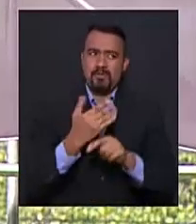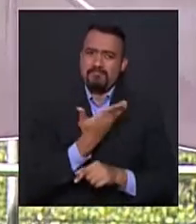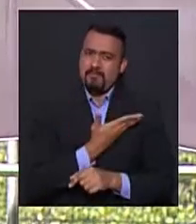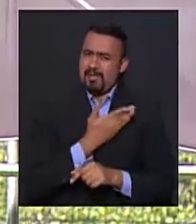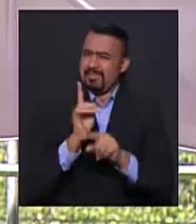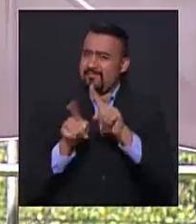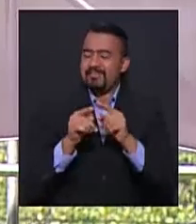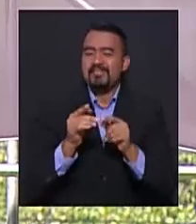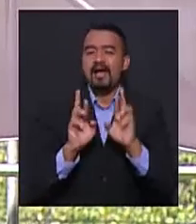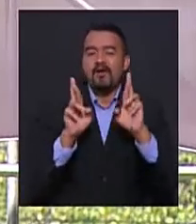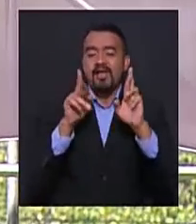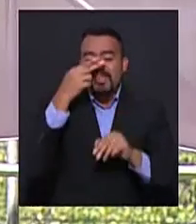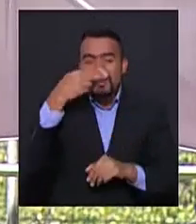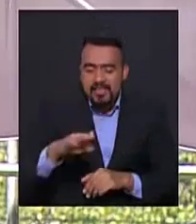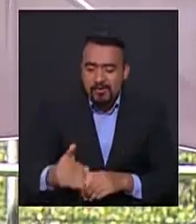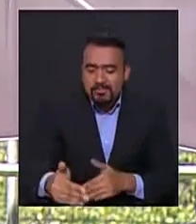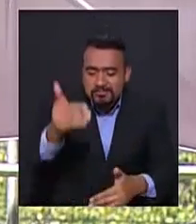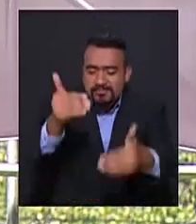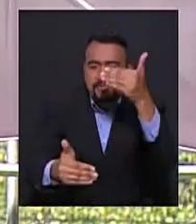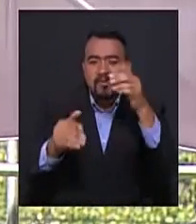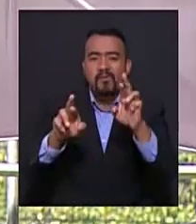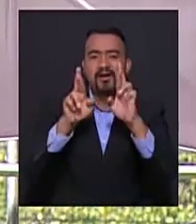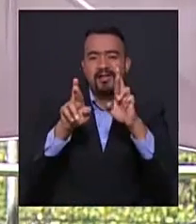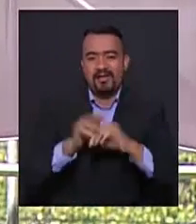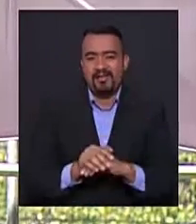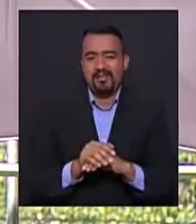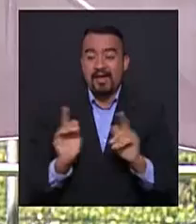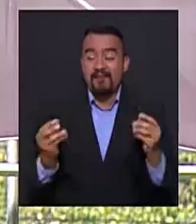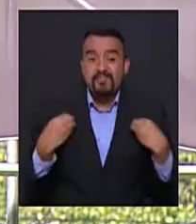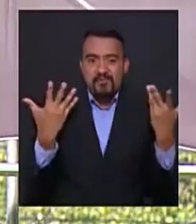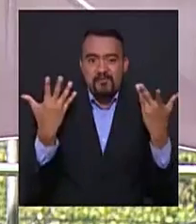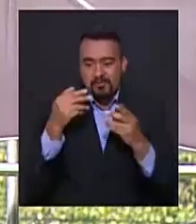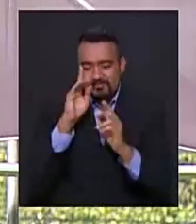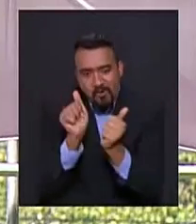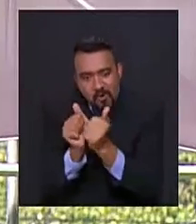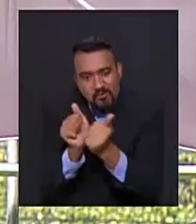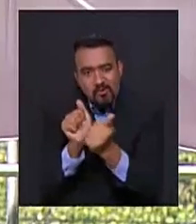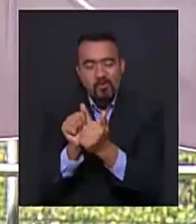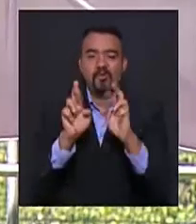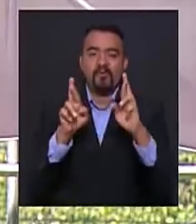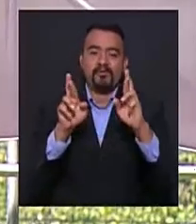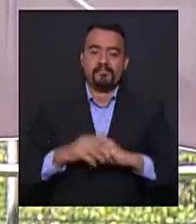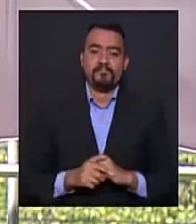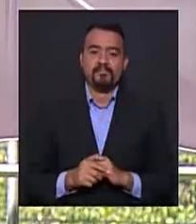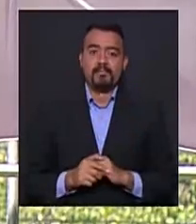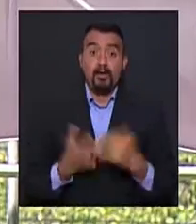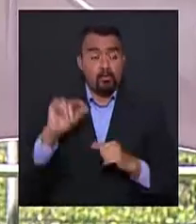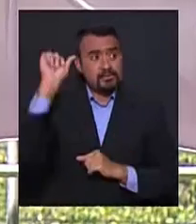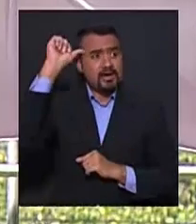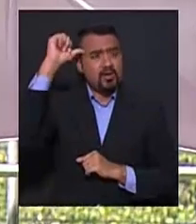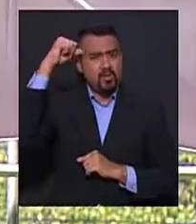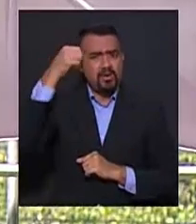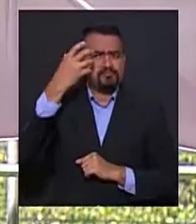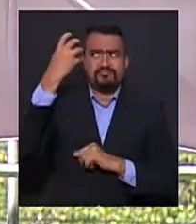estado para ver crecer a sus hijos. Hoy, a través de la memoria, regresamos